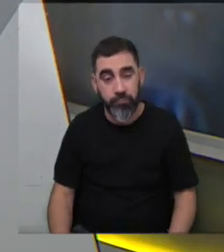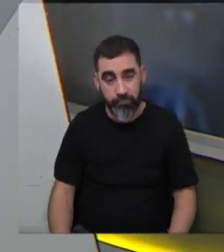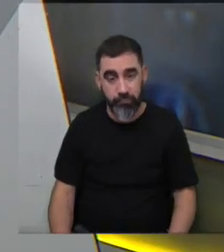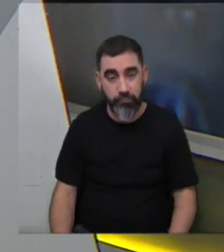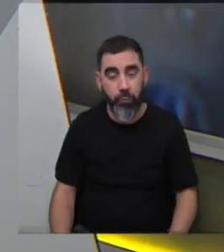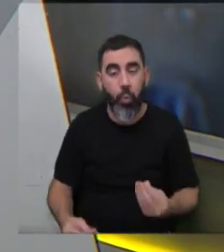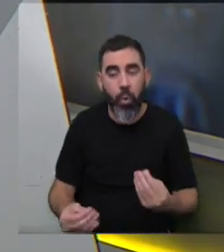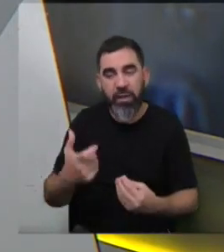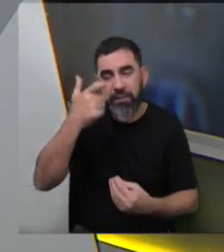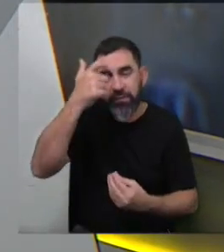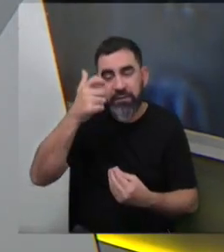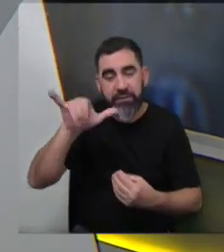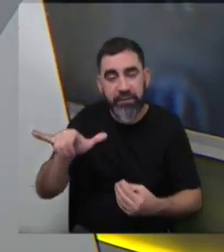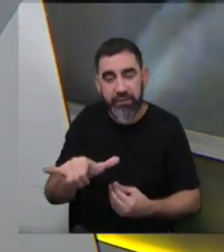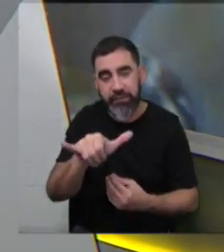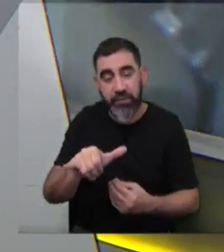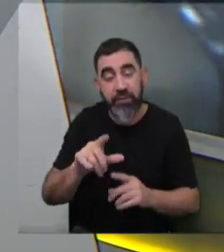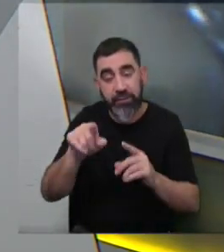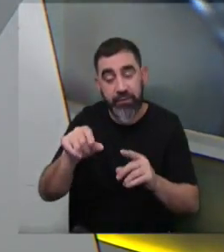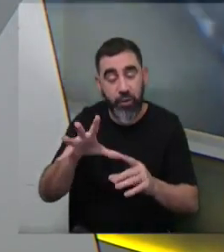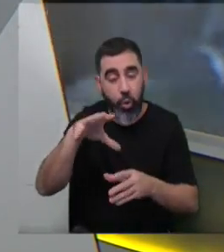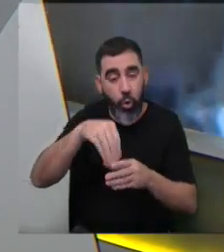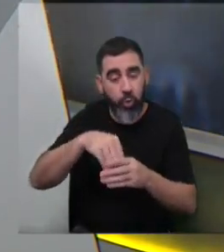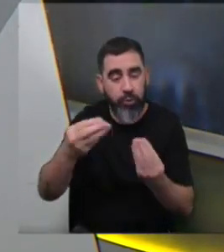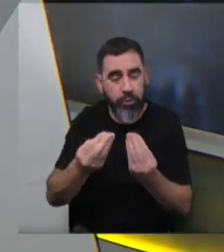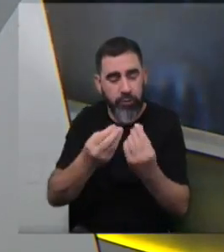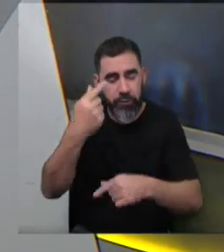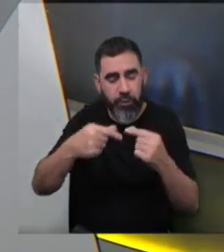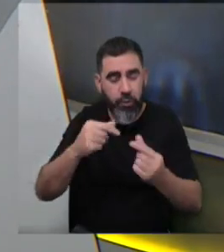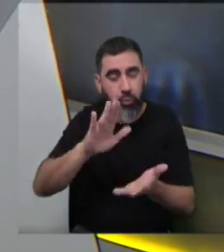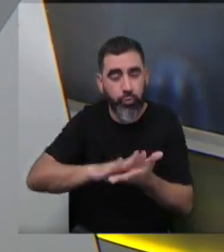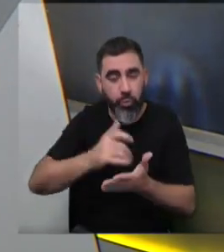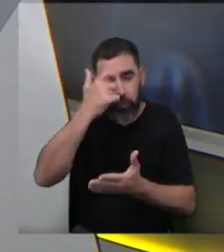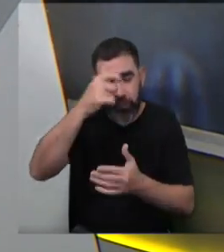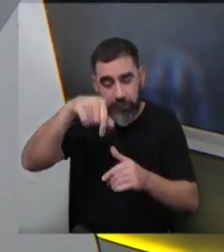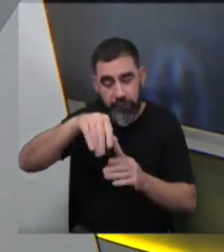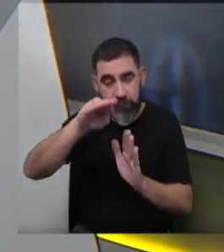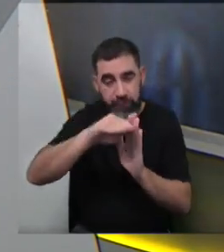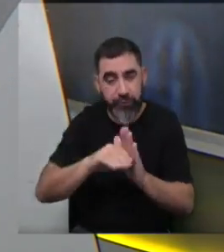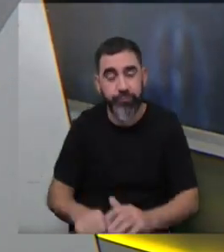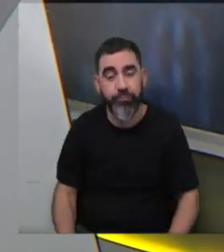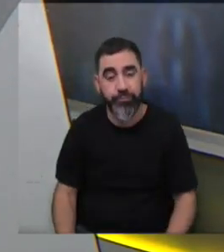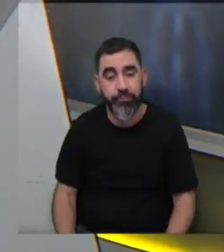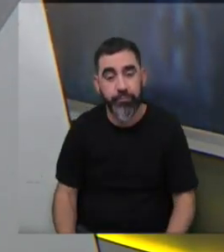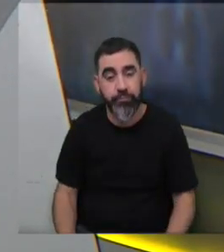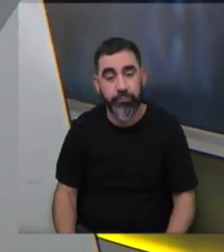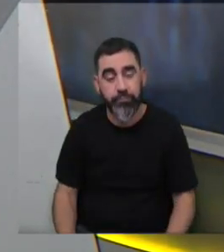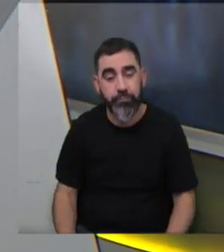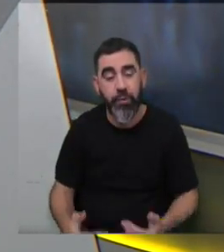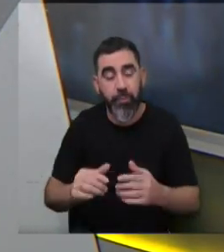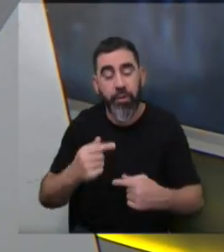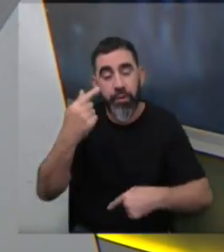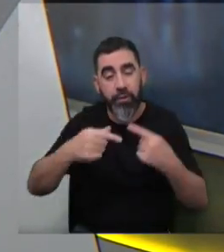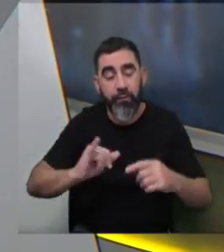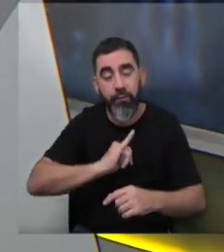es la ciencia del vuelo. Vamos a tener esos contenidos y muchos otros en nuestra edición de hoy. Pero como siempre, arrancamos con